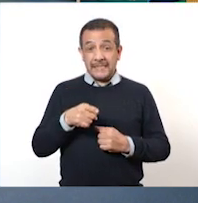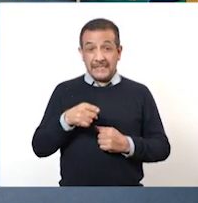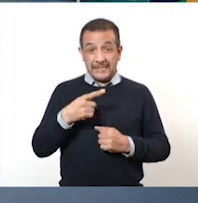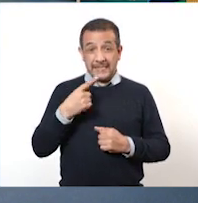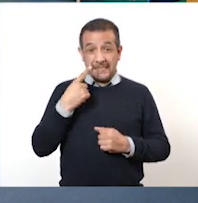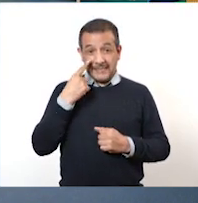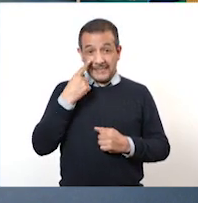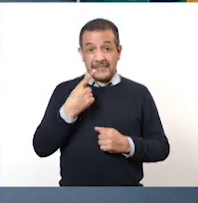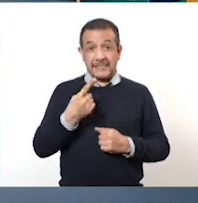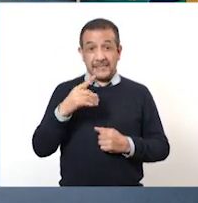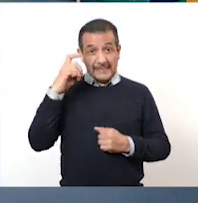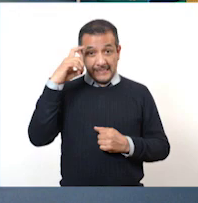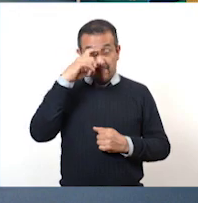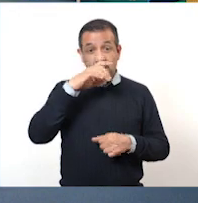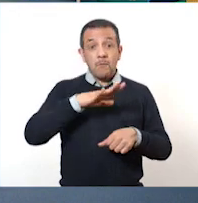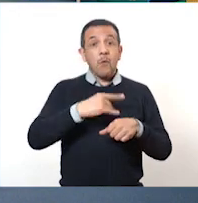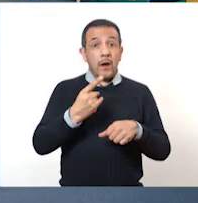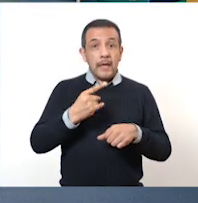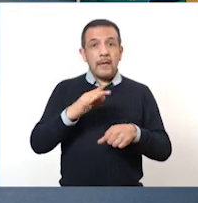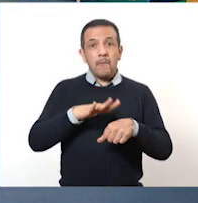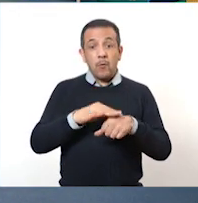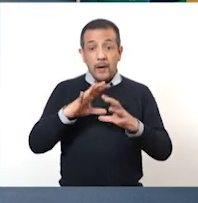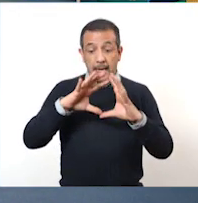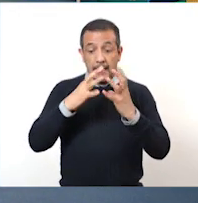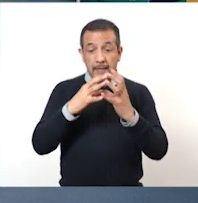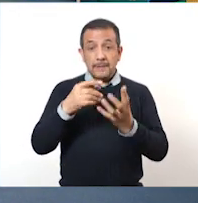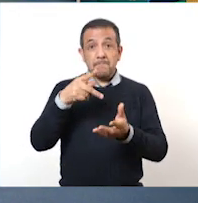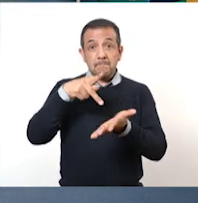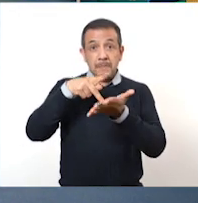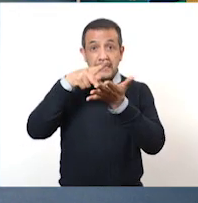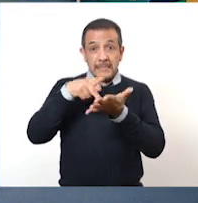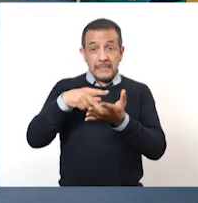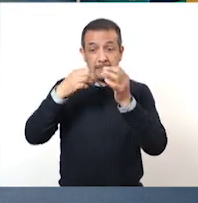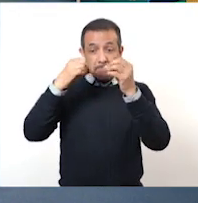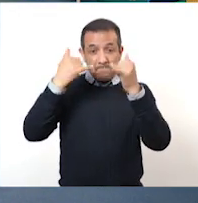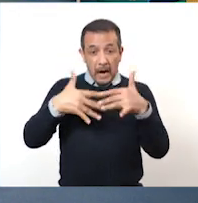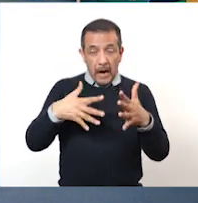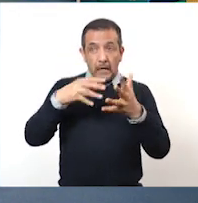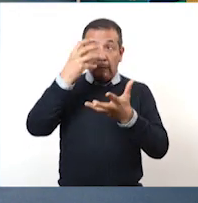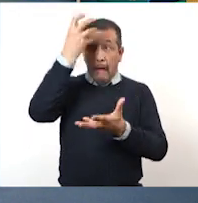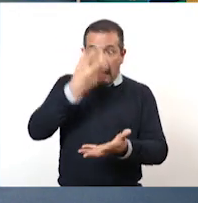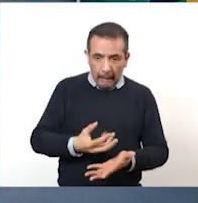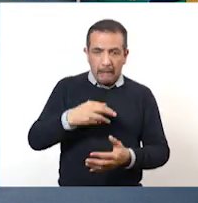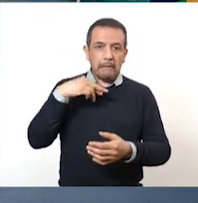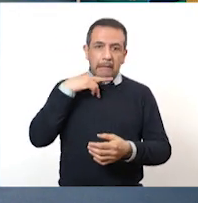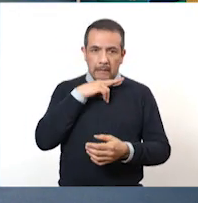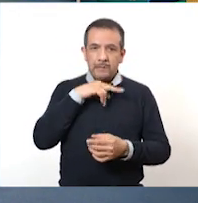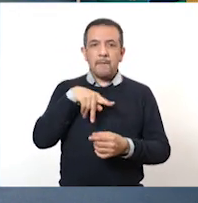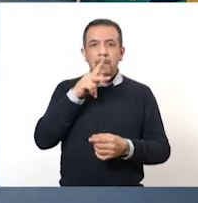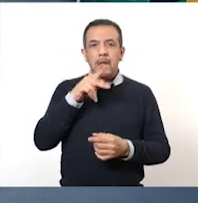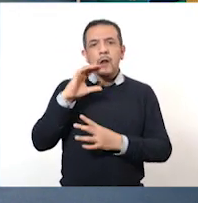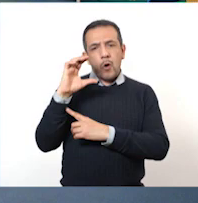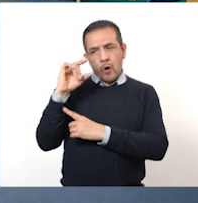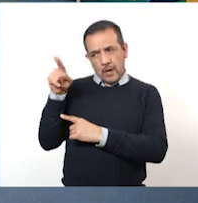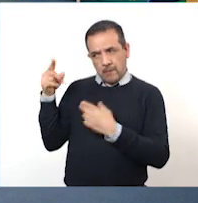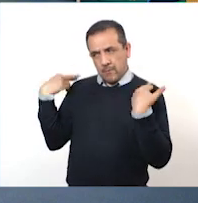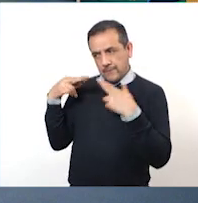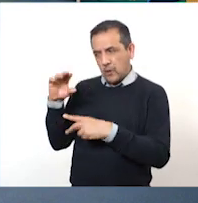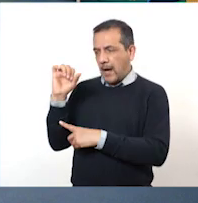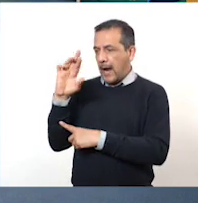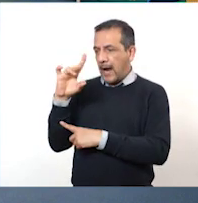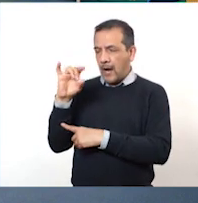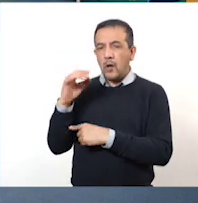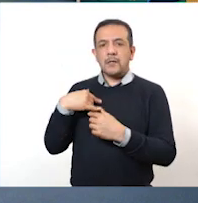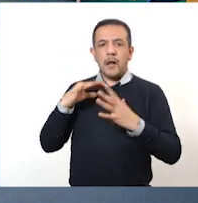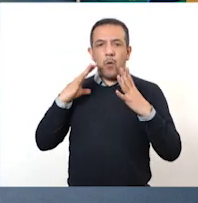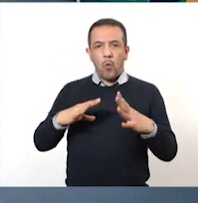poco más complicado porque, a ver, sí, es más porque pesada. Es más pesada la pelota, entonces cae más rápido, ¿ok? Pero nuestro compañero Carlos va